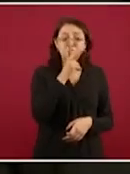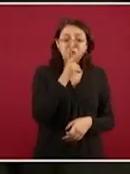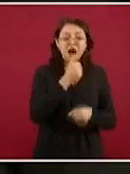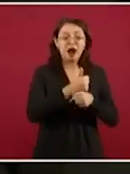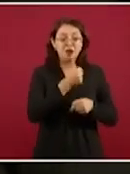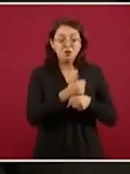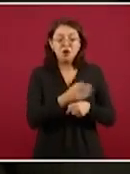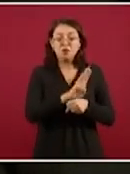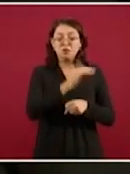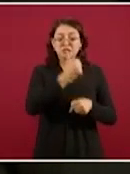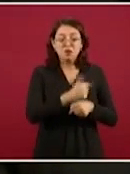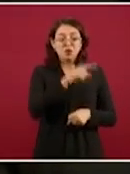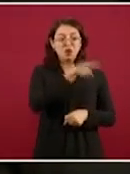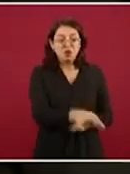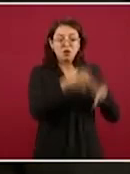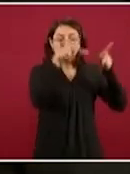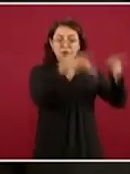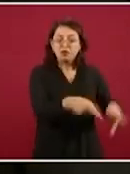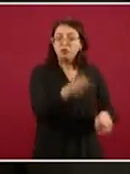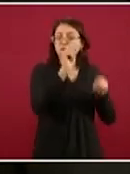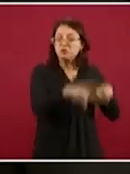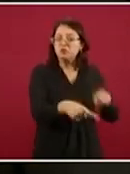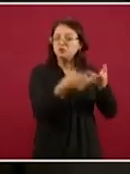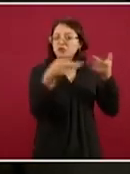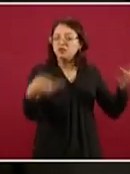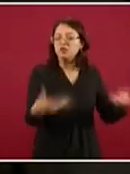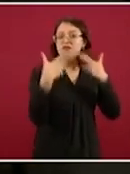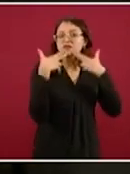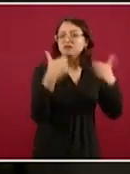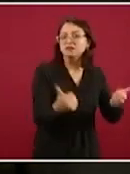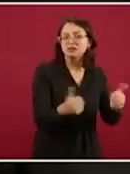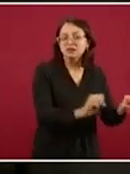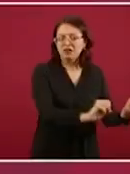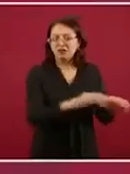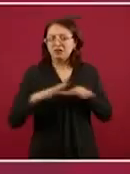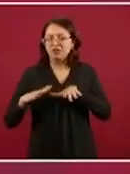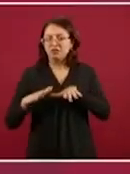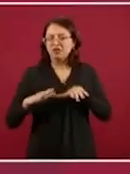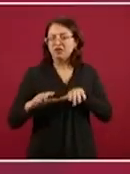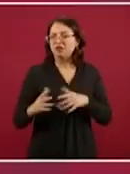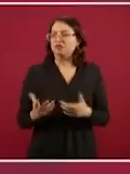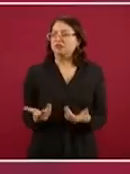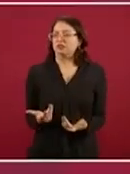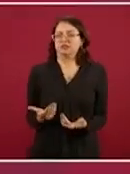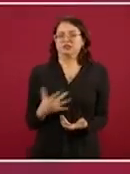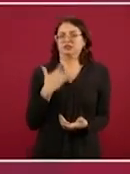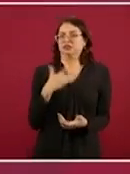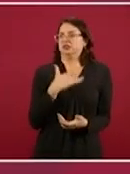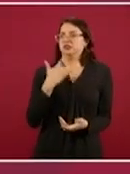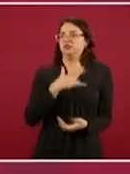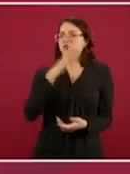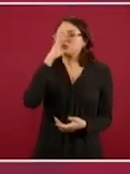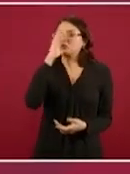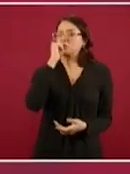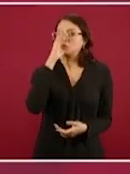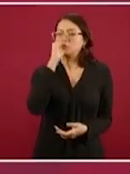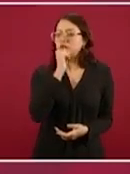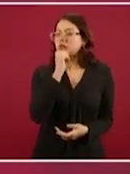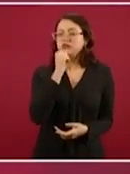un tiempo para que empezaran a actuar como hombres libres, un